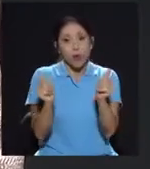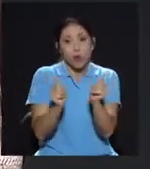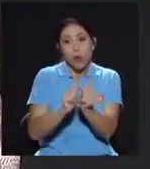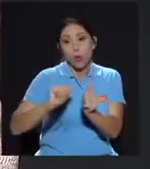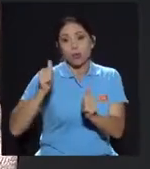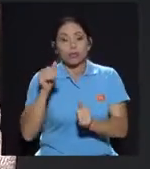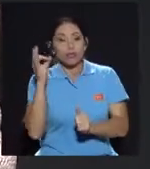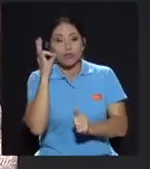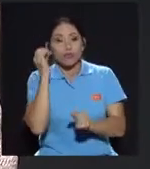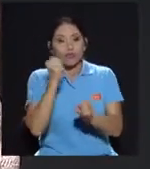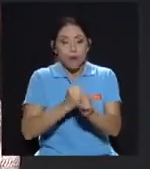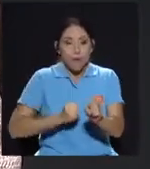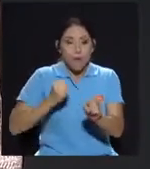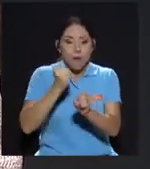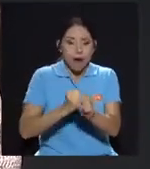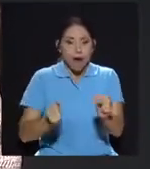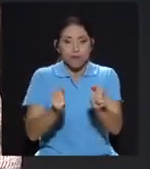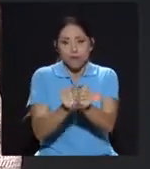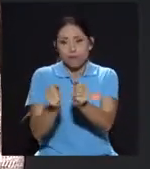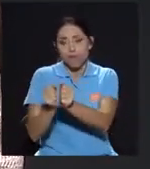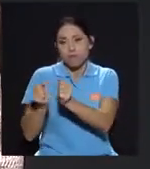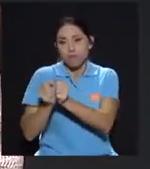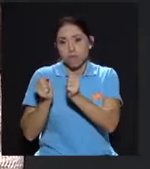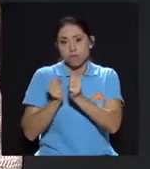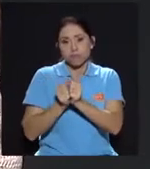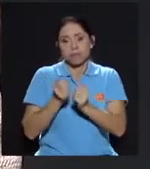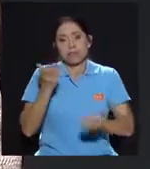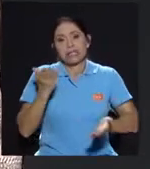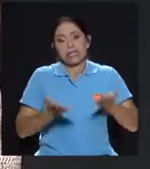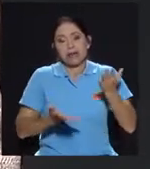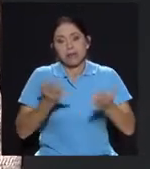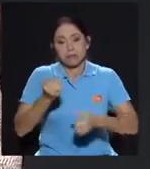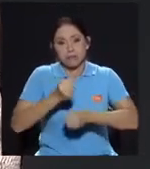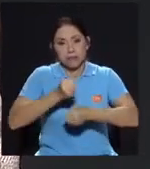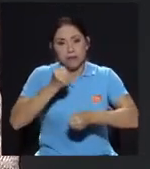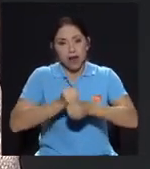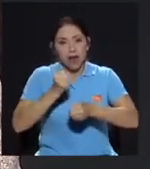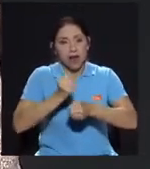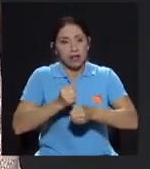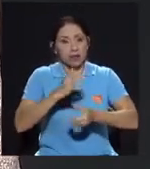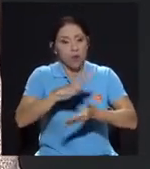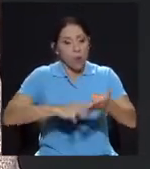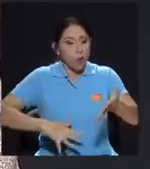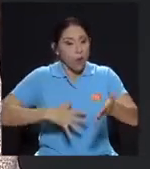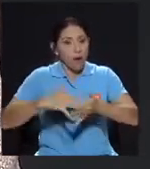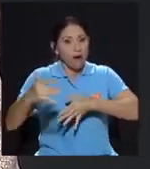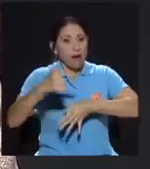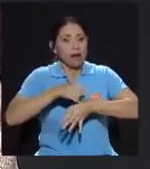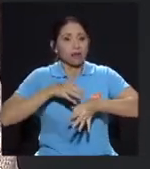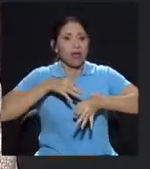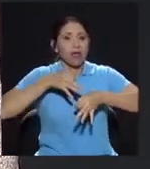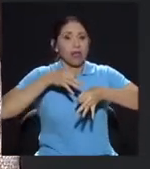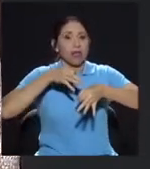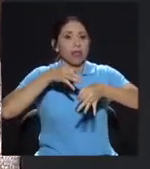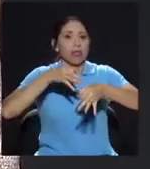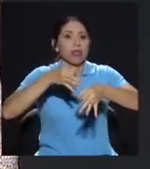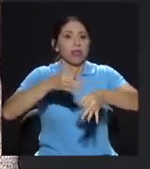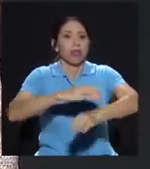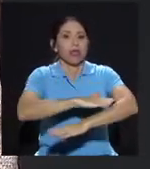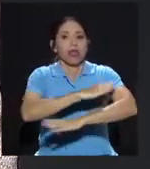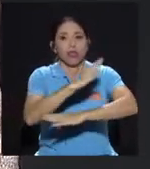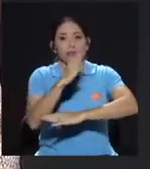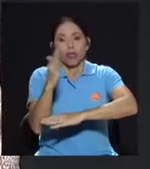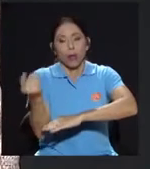trabajando probablemente en horarios que no se pueden extendidos porque la comunicación tenía que estar siempre presente en la